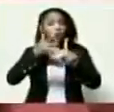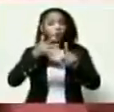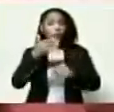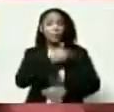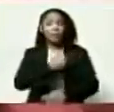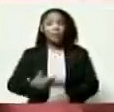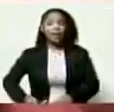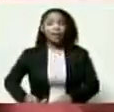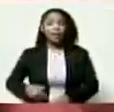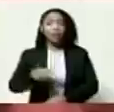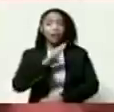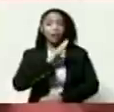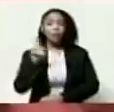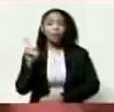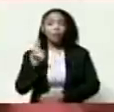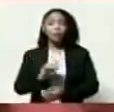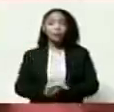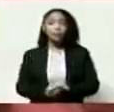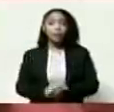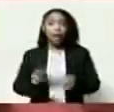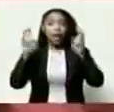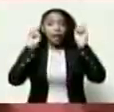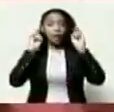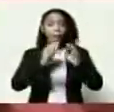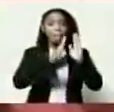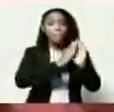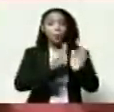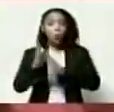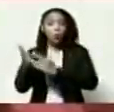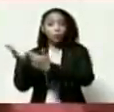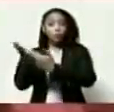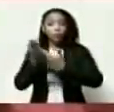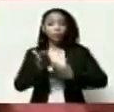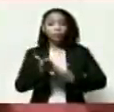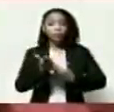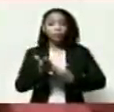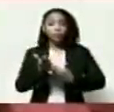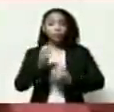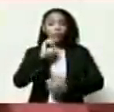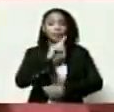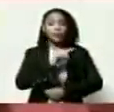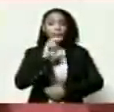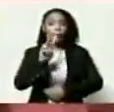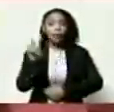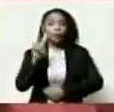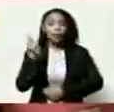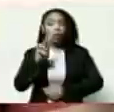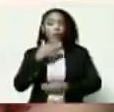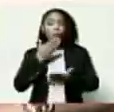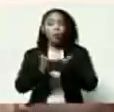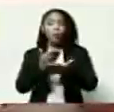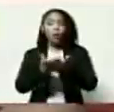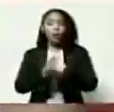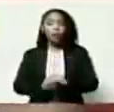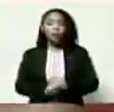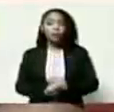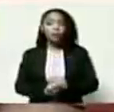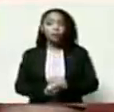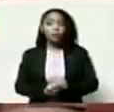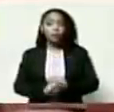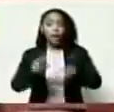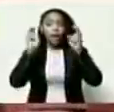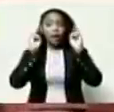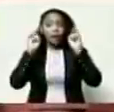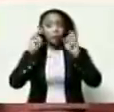de la República. En el ámbito organizativo se recibieron 122 propuestas. En el ámbito